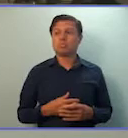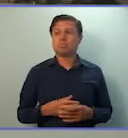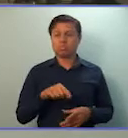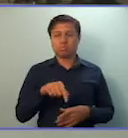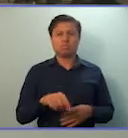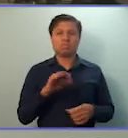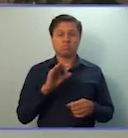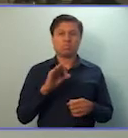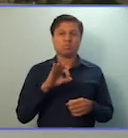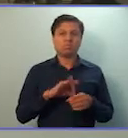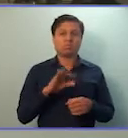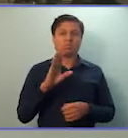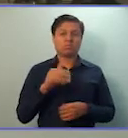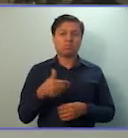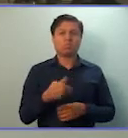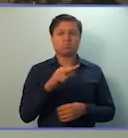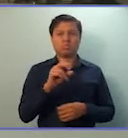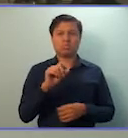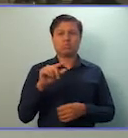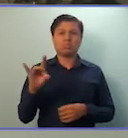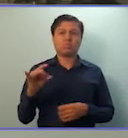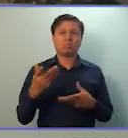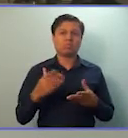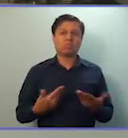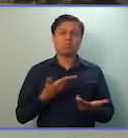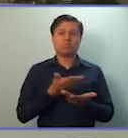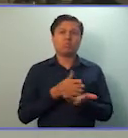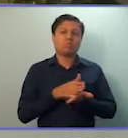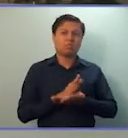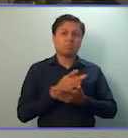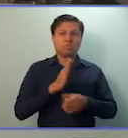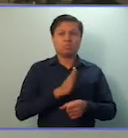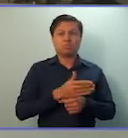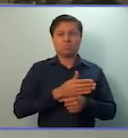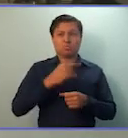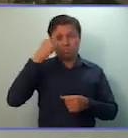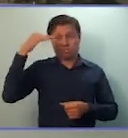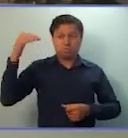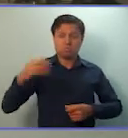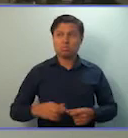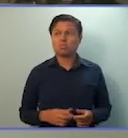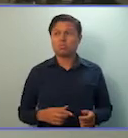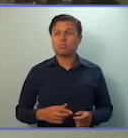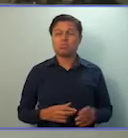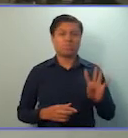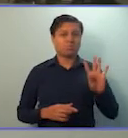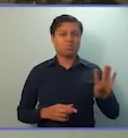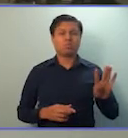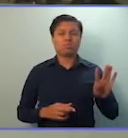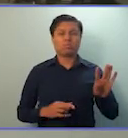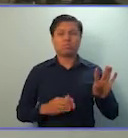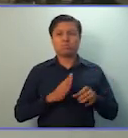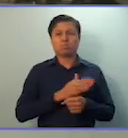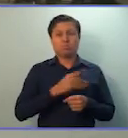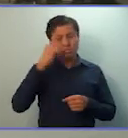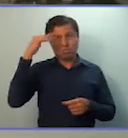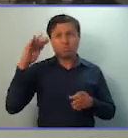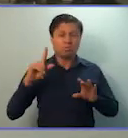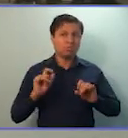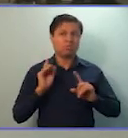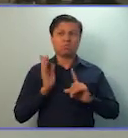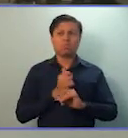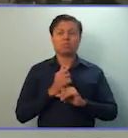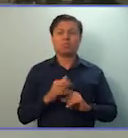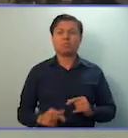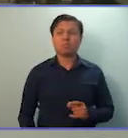2018 además de los propuestos por los partidos políticos que me referí a estos a estos cuatro si no se lograran